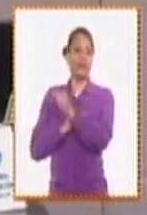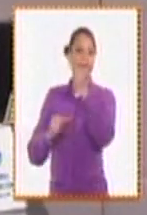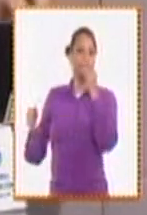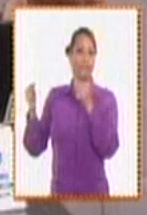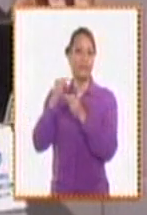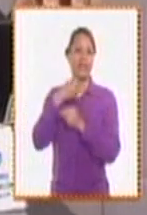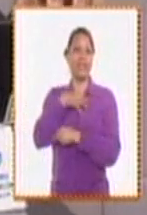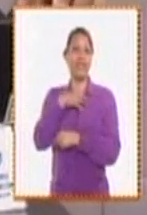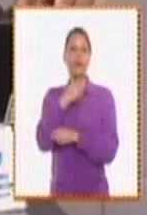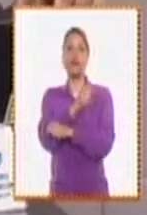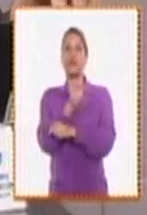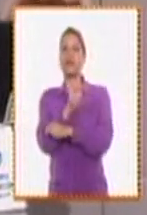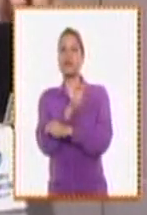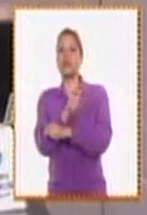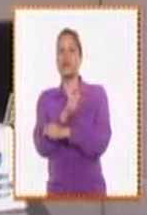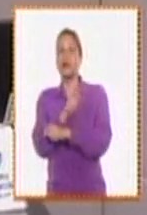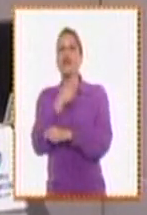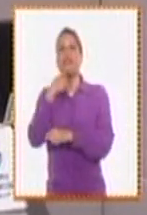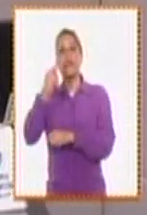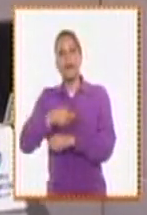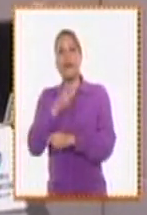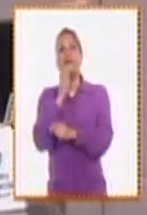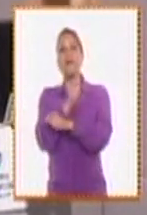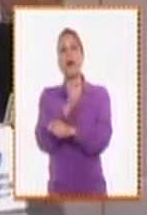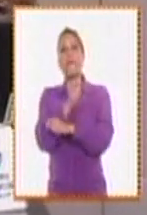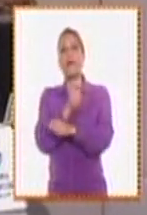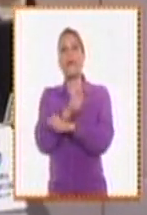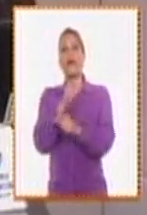los educadores para poder concebir un trabajo